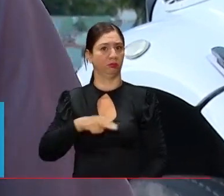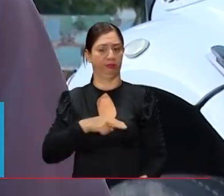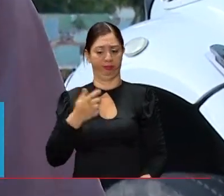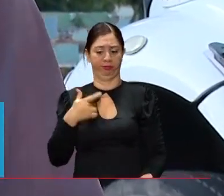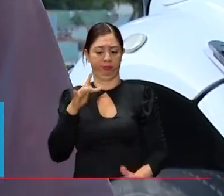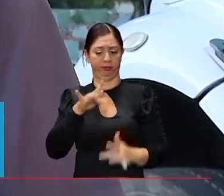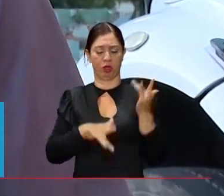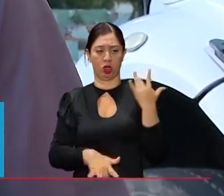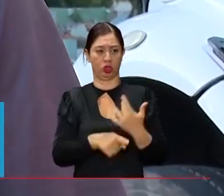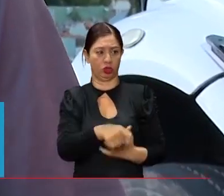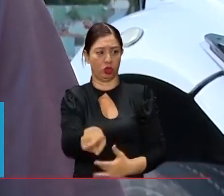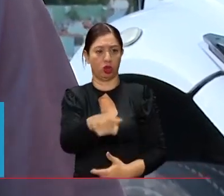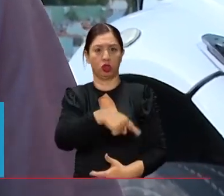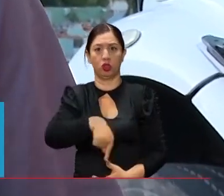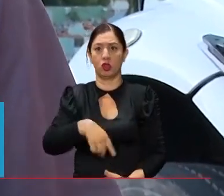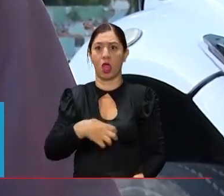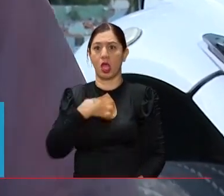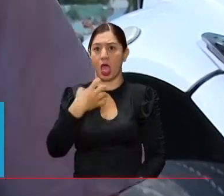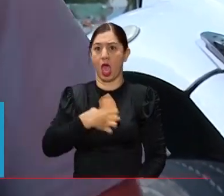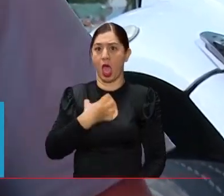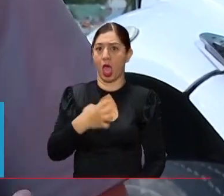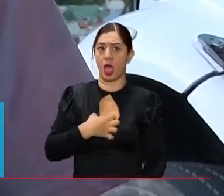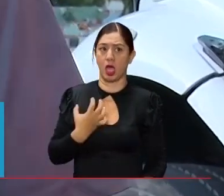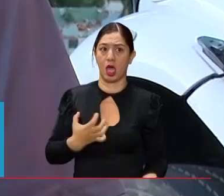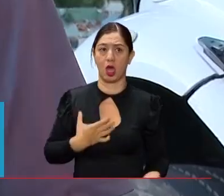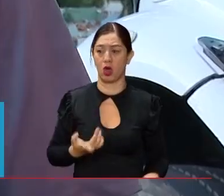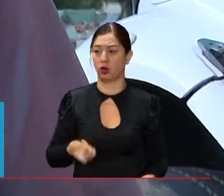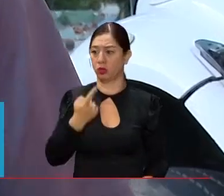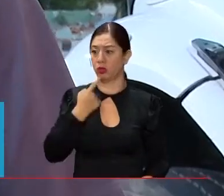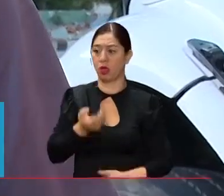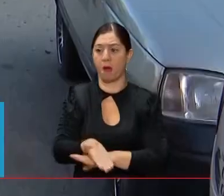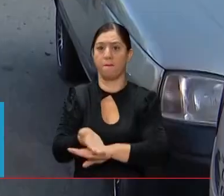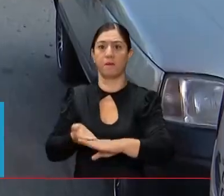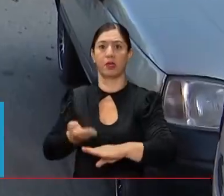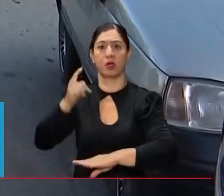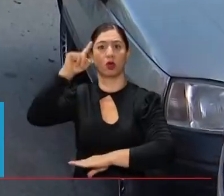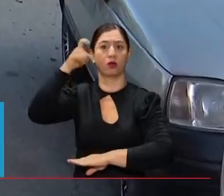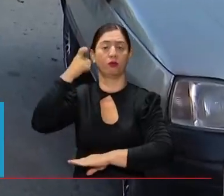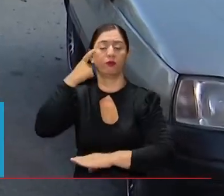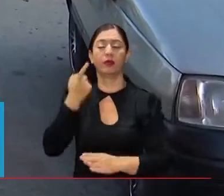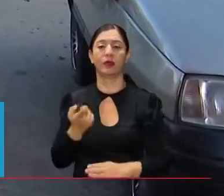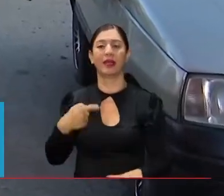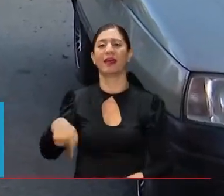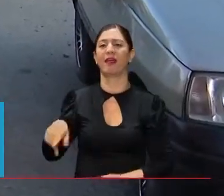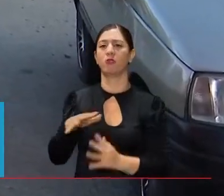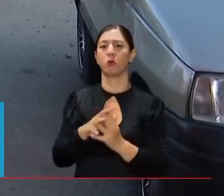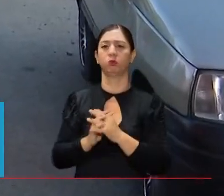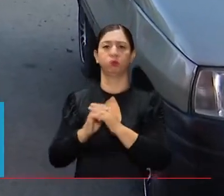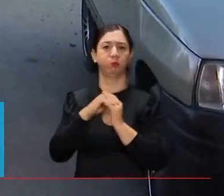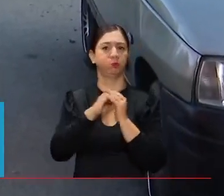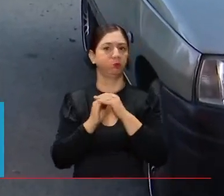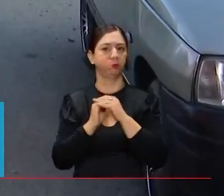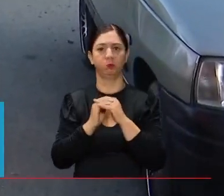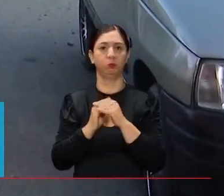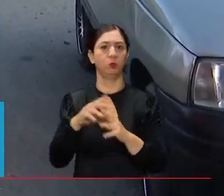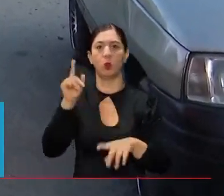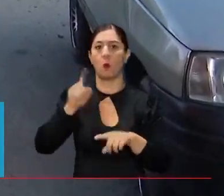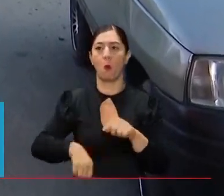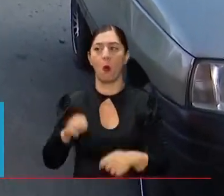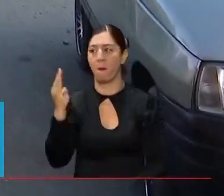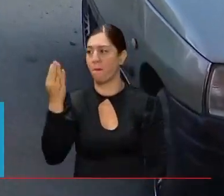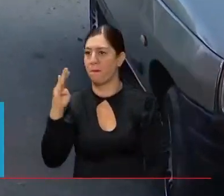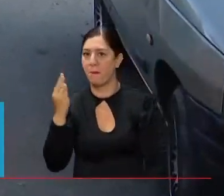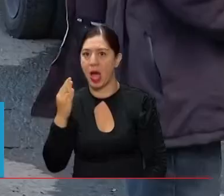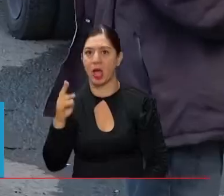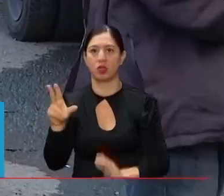que ver en lo que ellos supuestamente están reclamando o lo que ellos están pidiéndole al gobierno. Para ellos no hay posibilidad de un baño o una noche